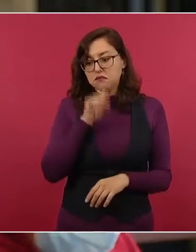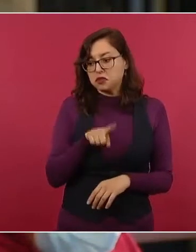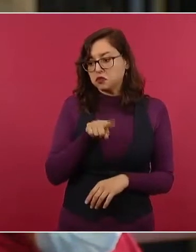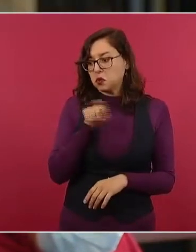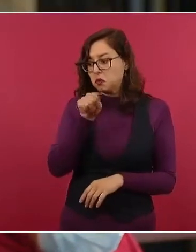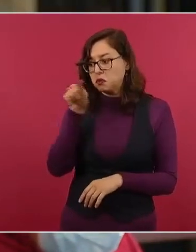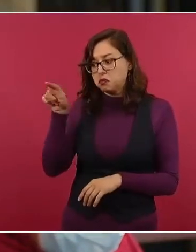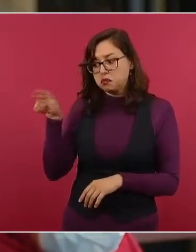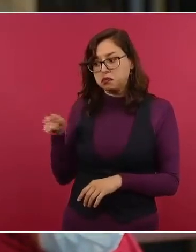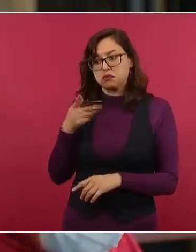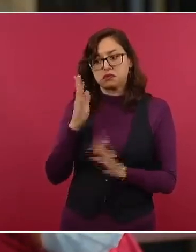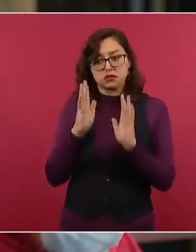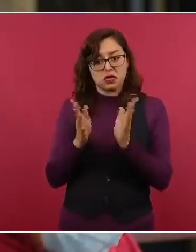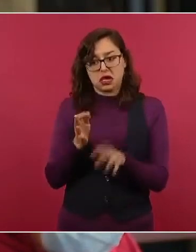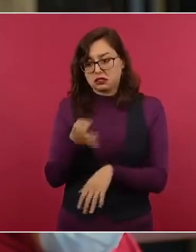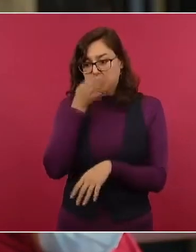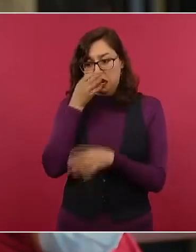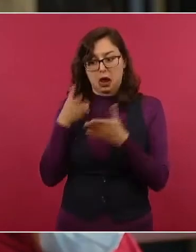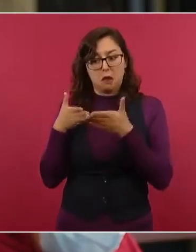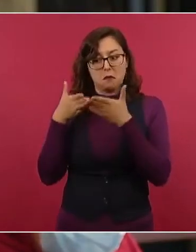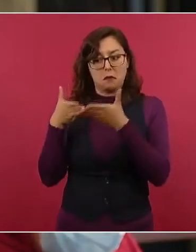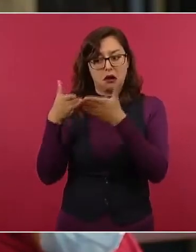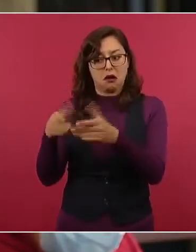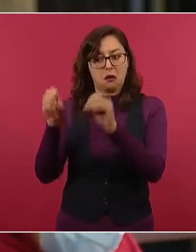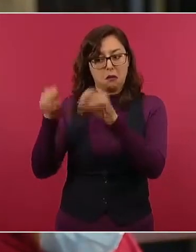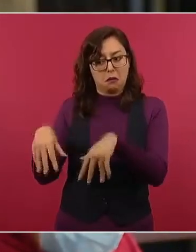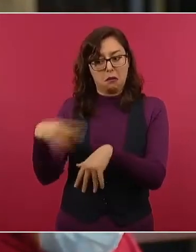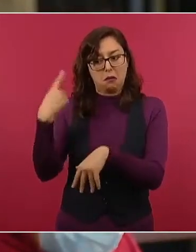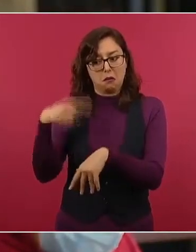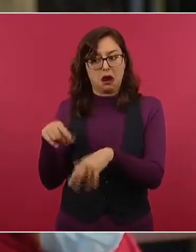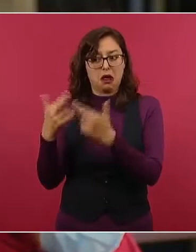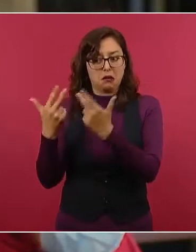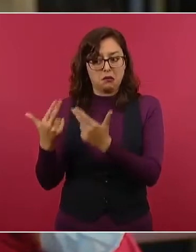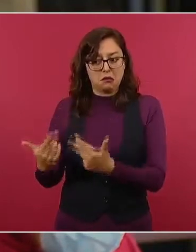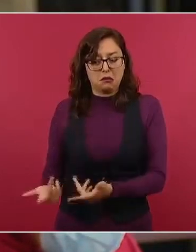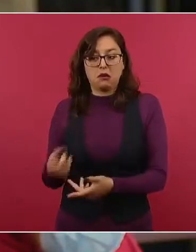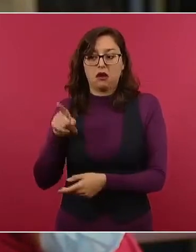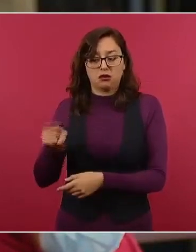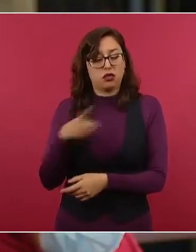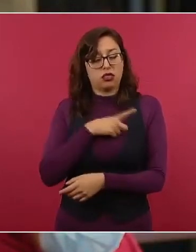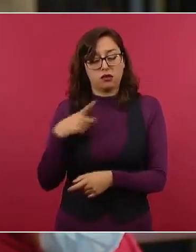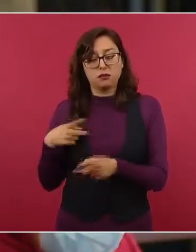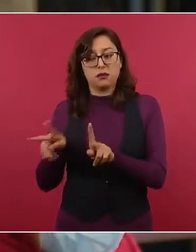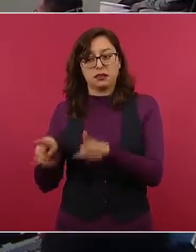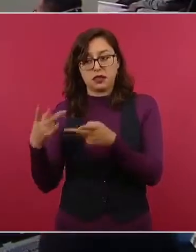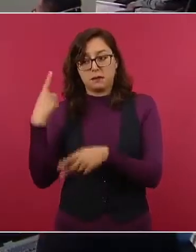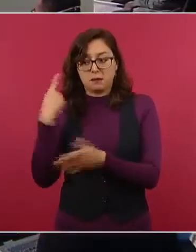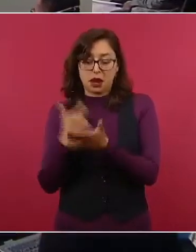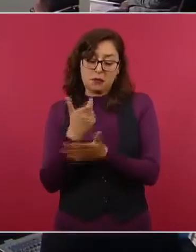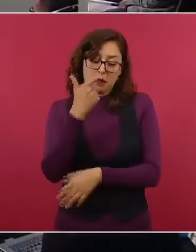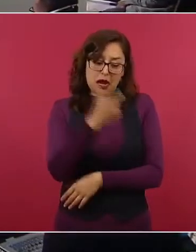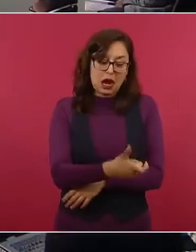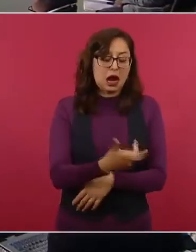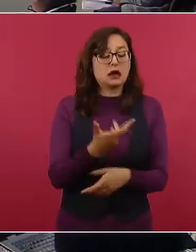chatearrear los barcos que tienen que ser para pagar a los trabajadores portuarios, y eso está pendiente, y otras cosas.